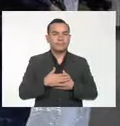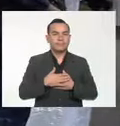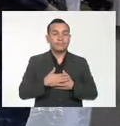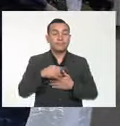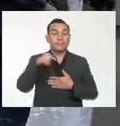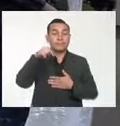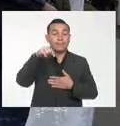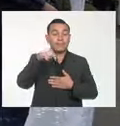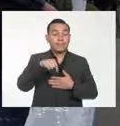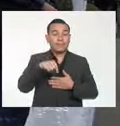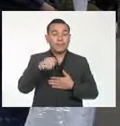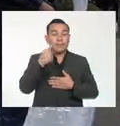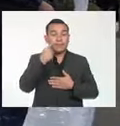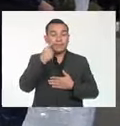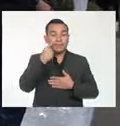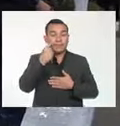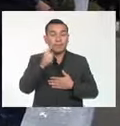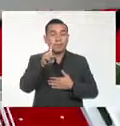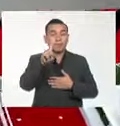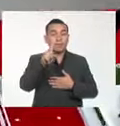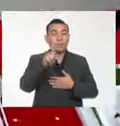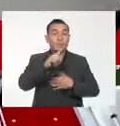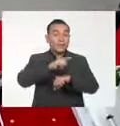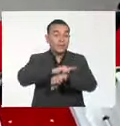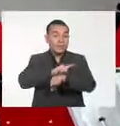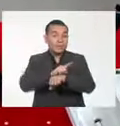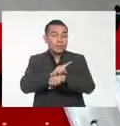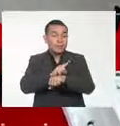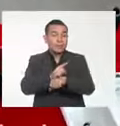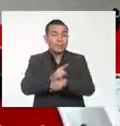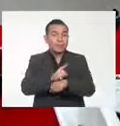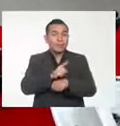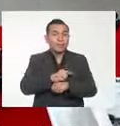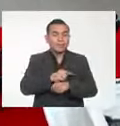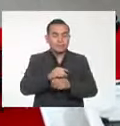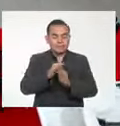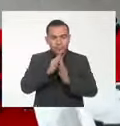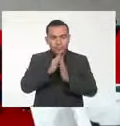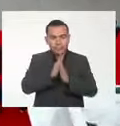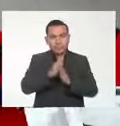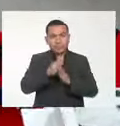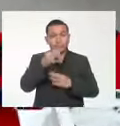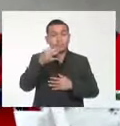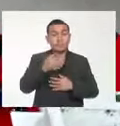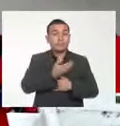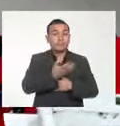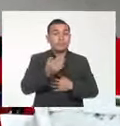En este momento, brindemos un minuto de silencio en honor a nuestros héroes caídos.